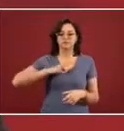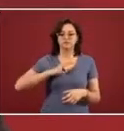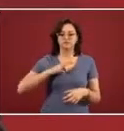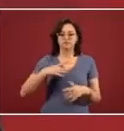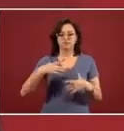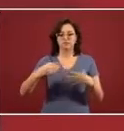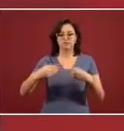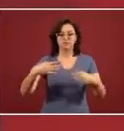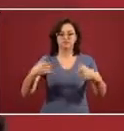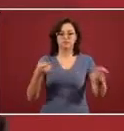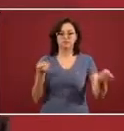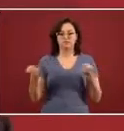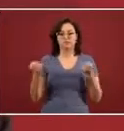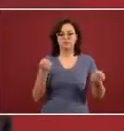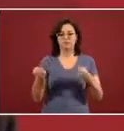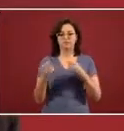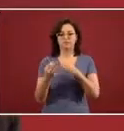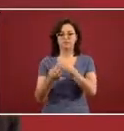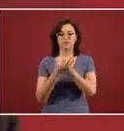medidas de protección